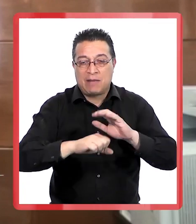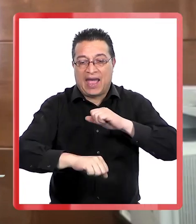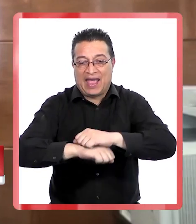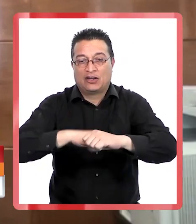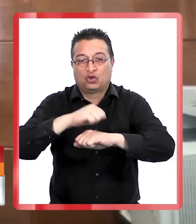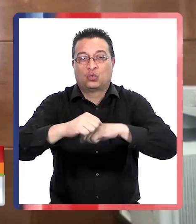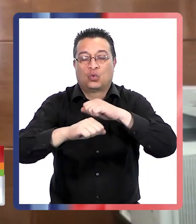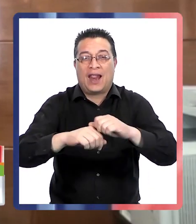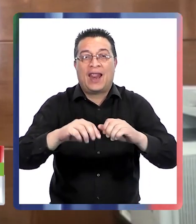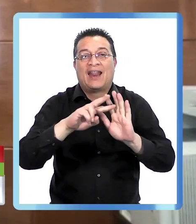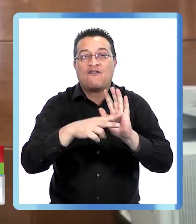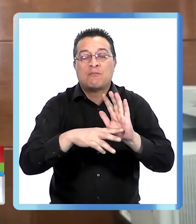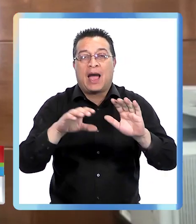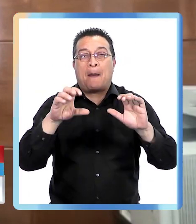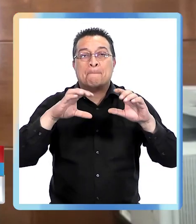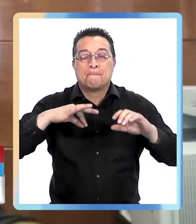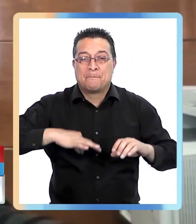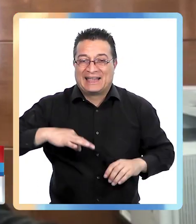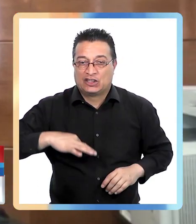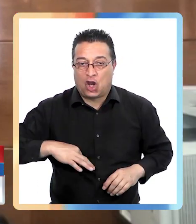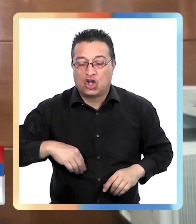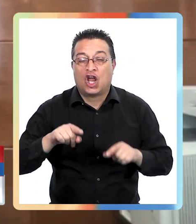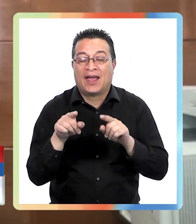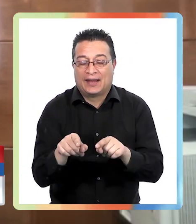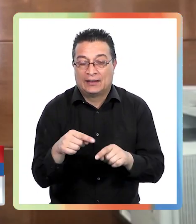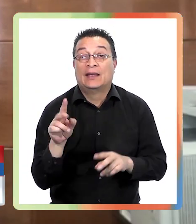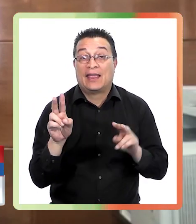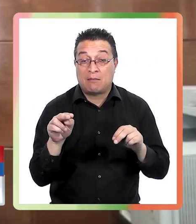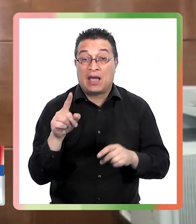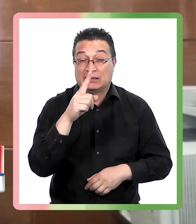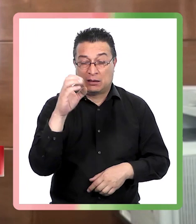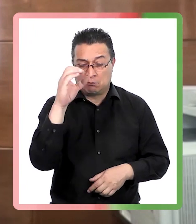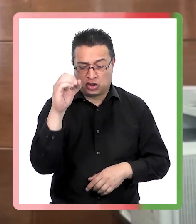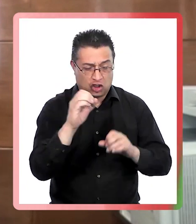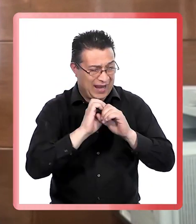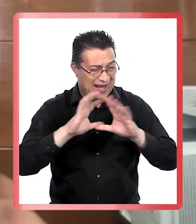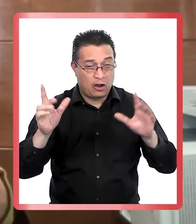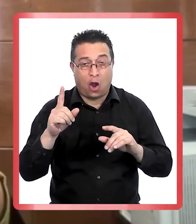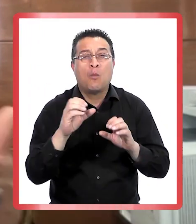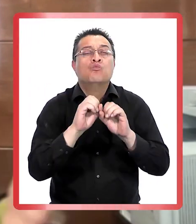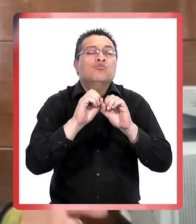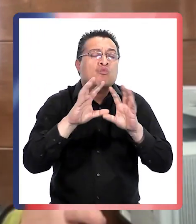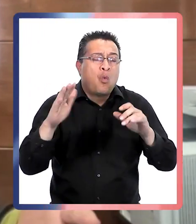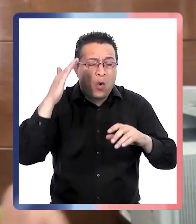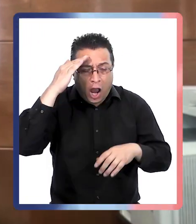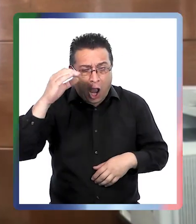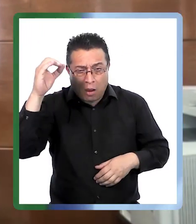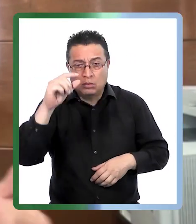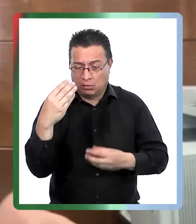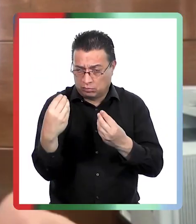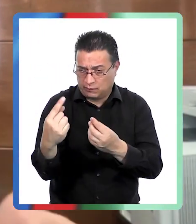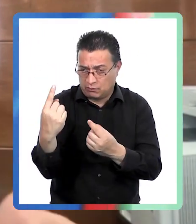del sistema de pensiones, tema que tampoco, digamos, esté 100% despejado, porque hay muchas opiniones